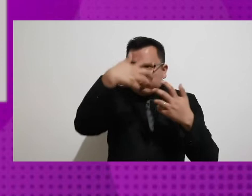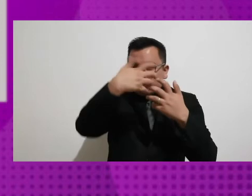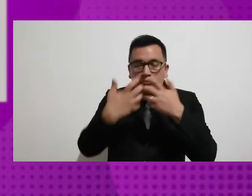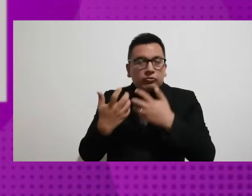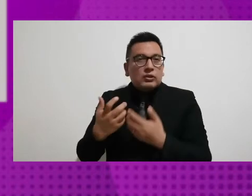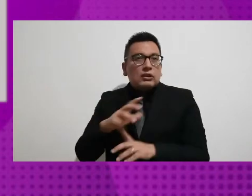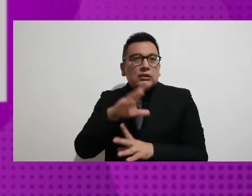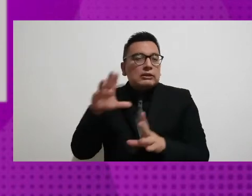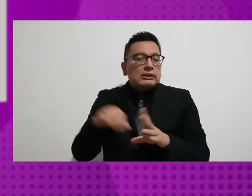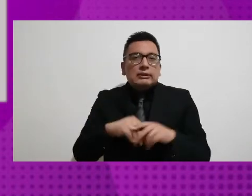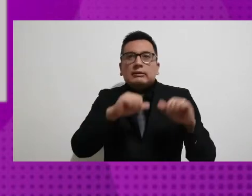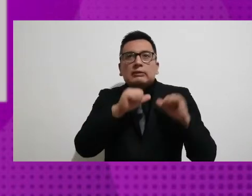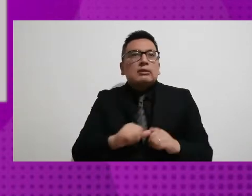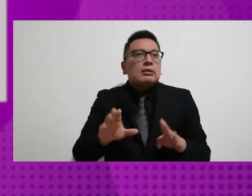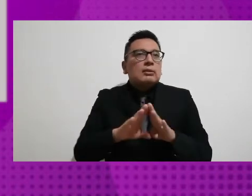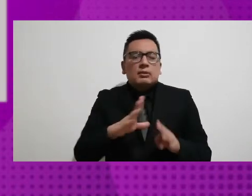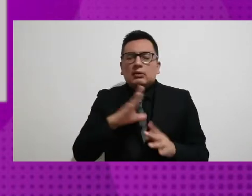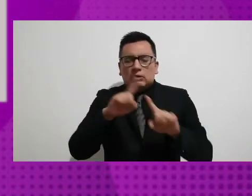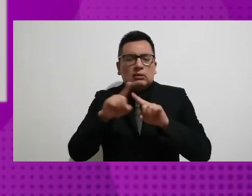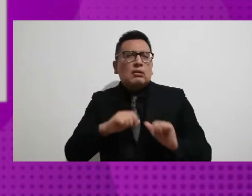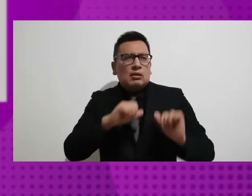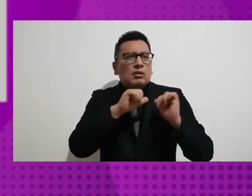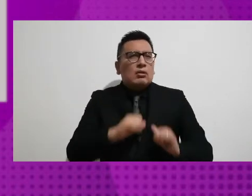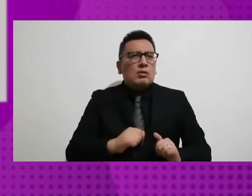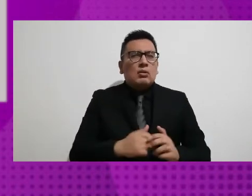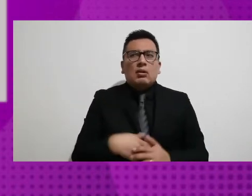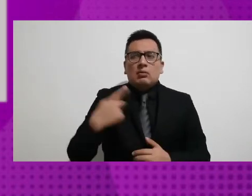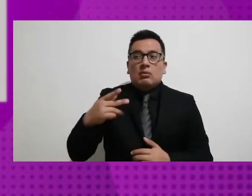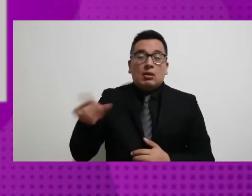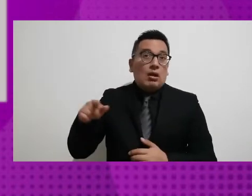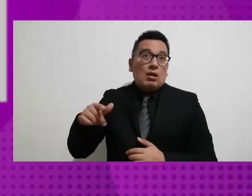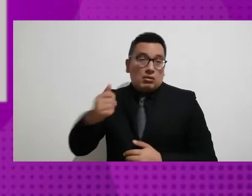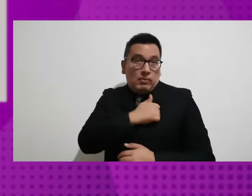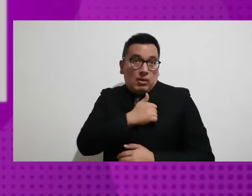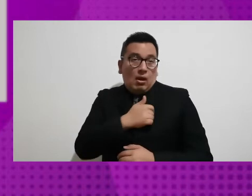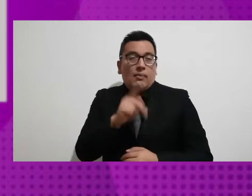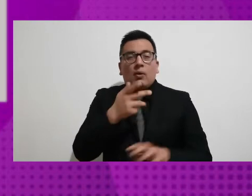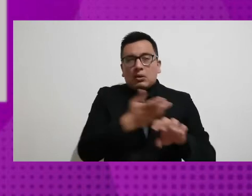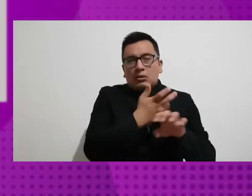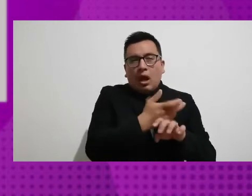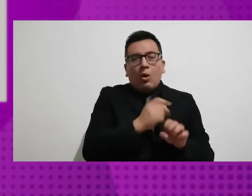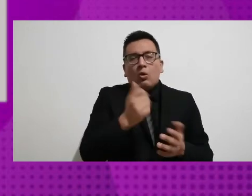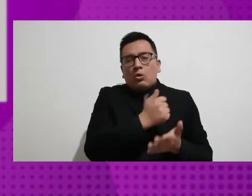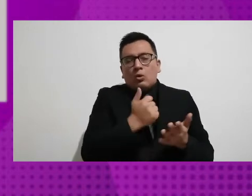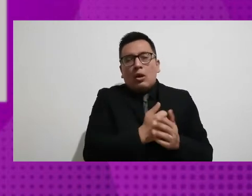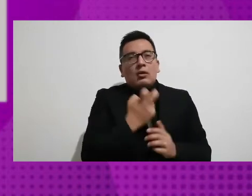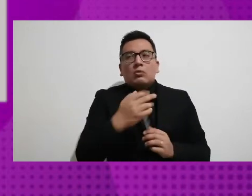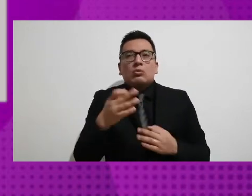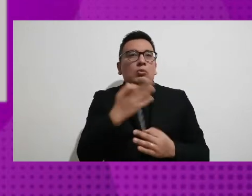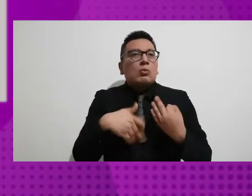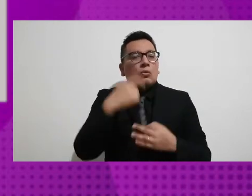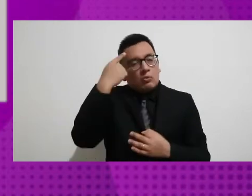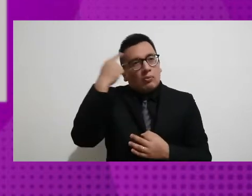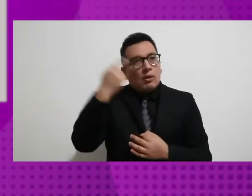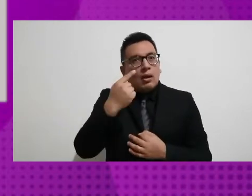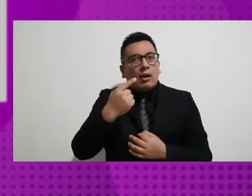intervienen simultáneamente por medio de funcionarios centrales, regionales y locales, con el fin de alcanzar objetivos